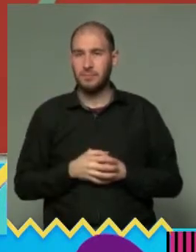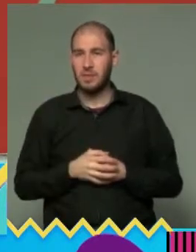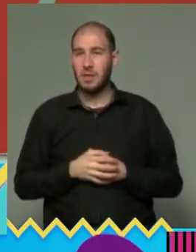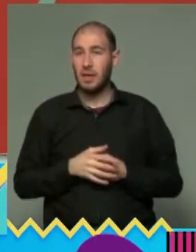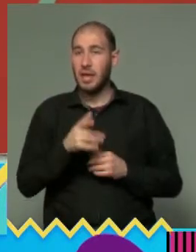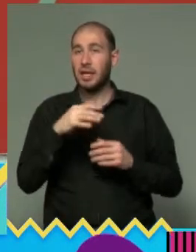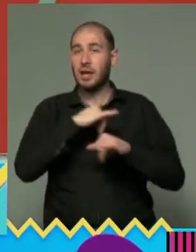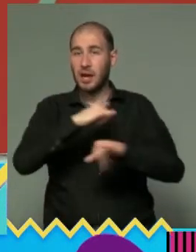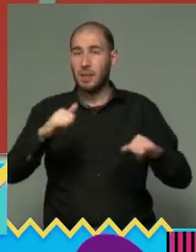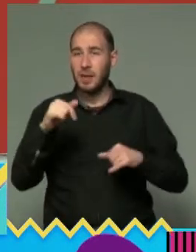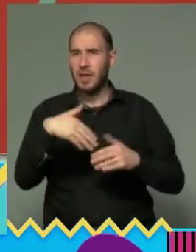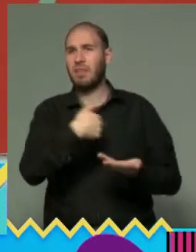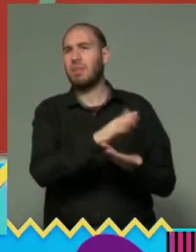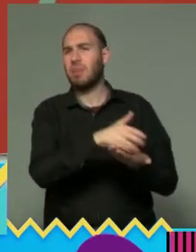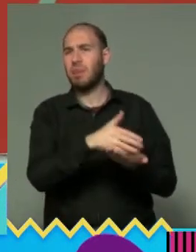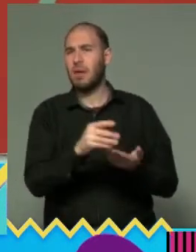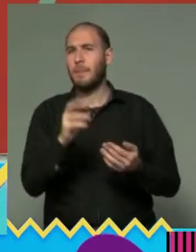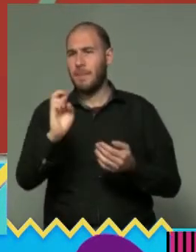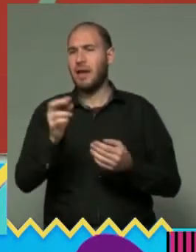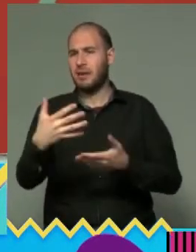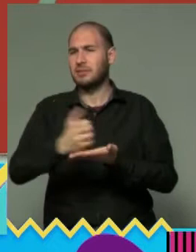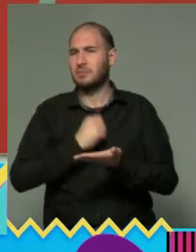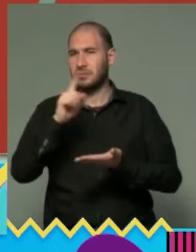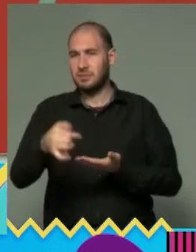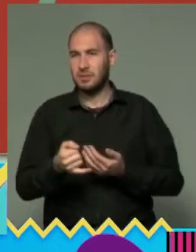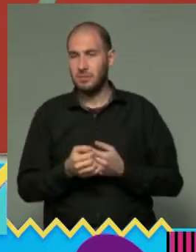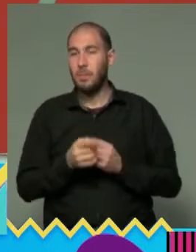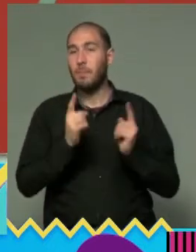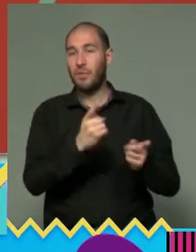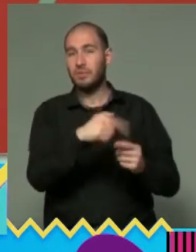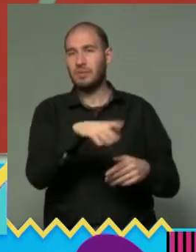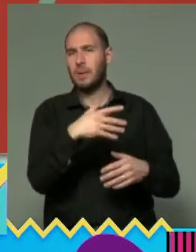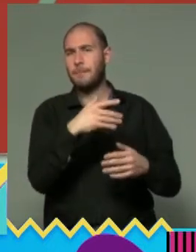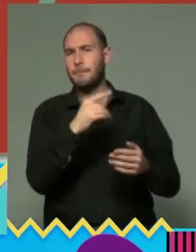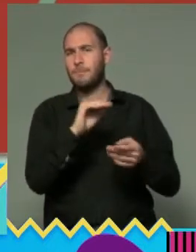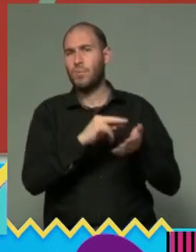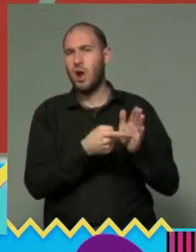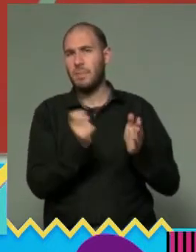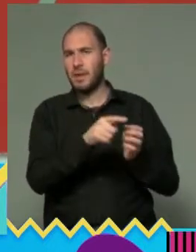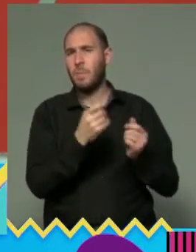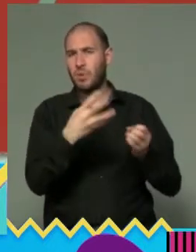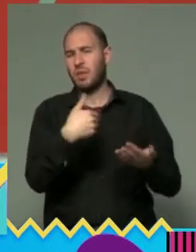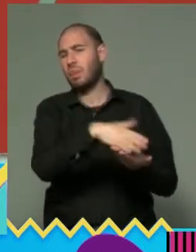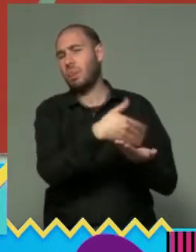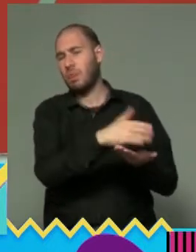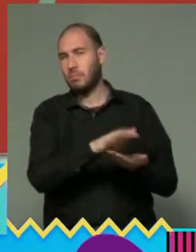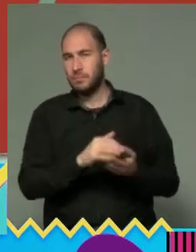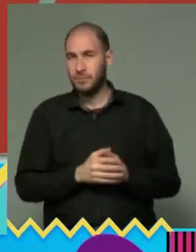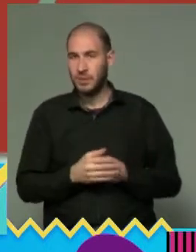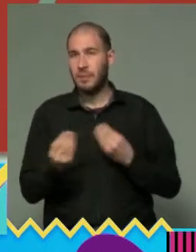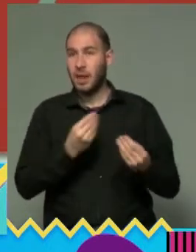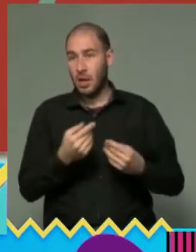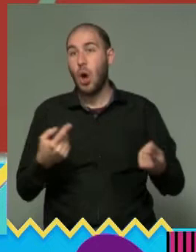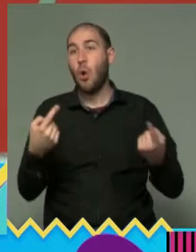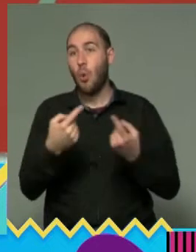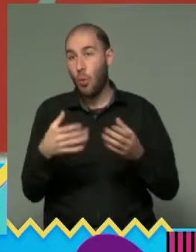esta campaña de desprestigio llega a los padres y hace que los docentes estén vulnerables en ese lugar porque se los desprestigia, para